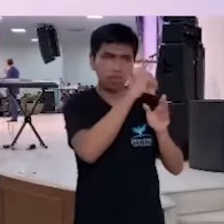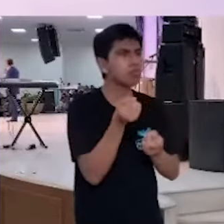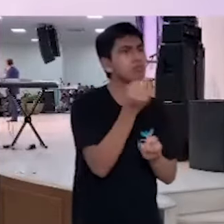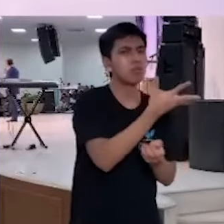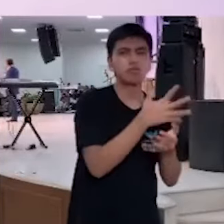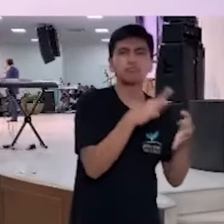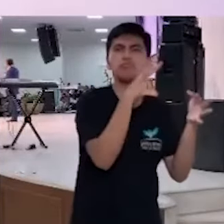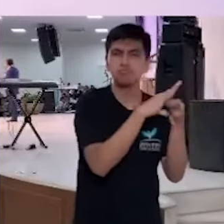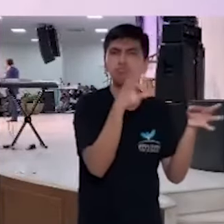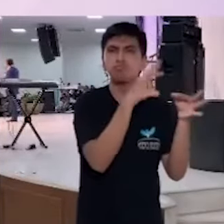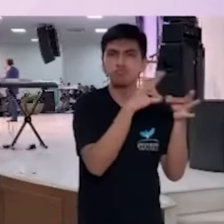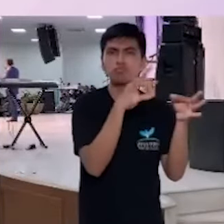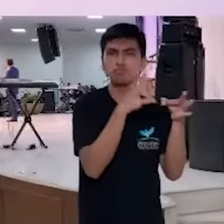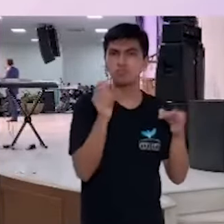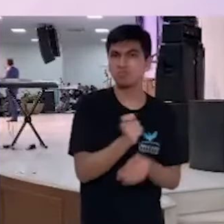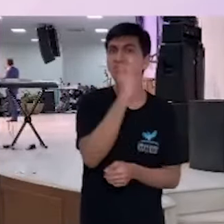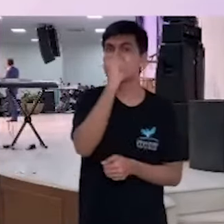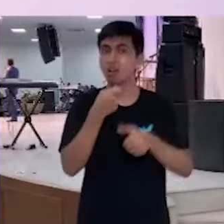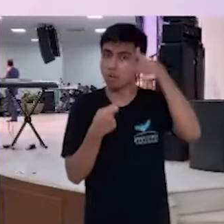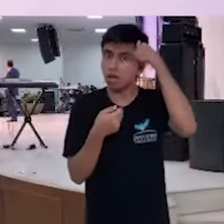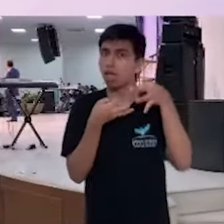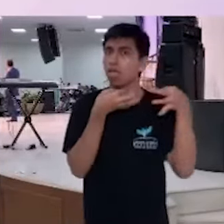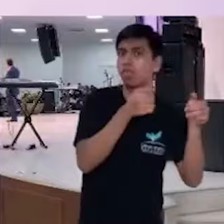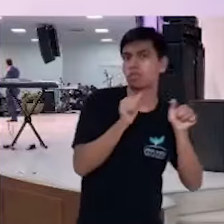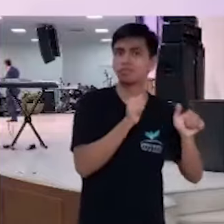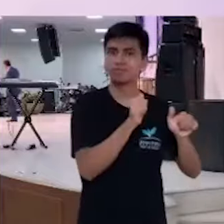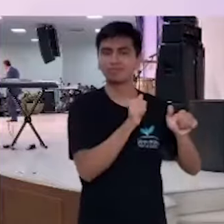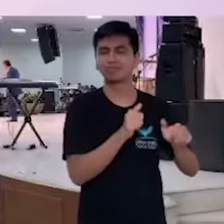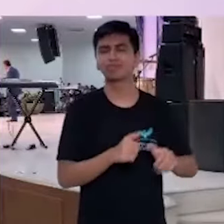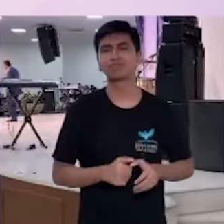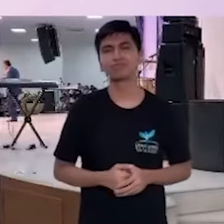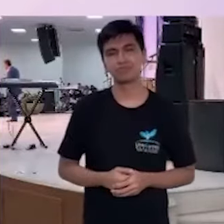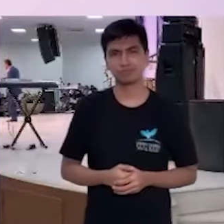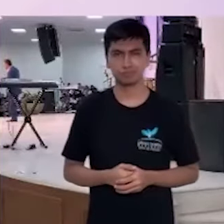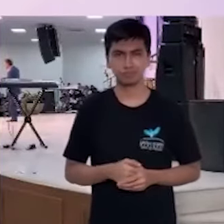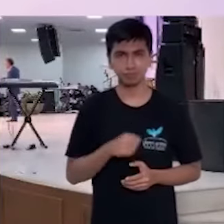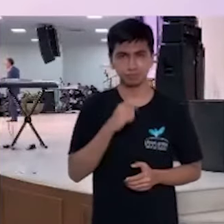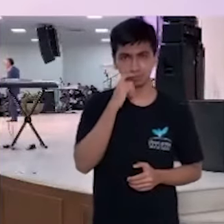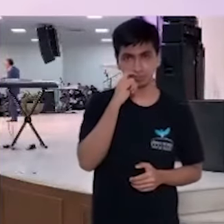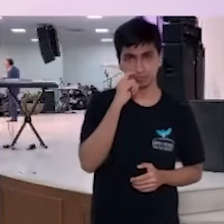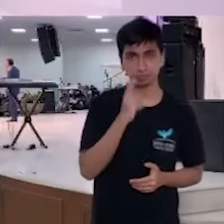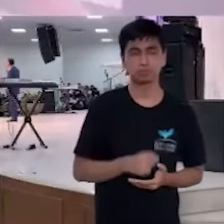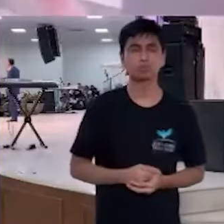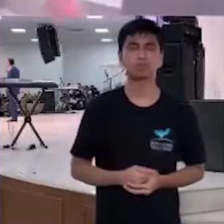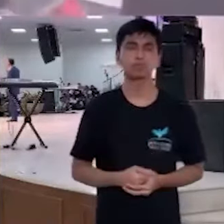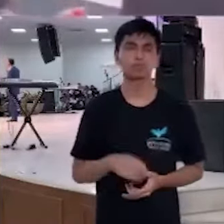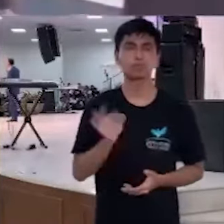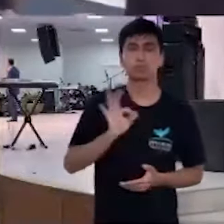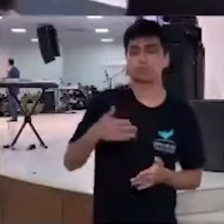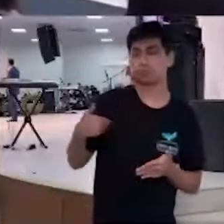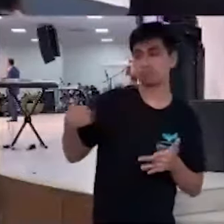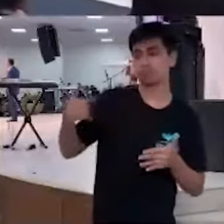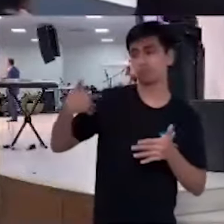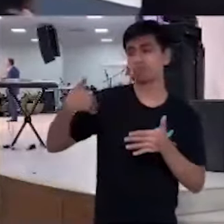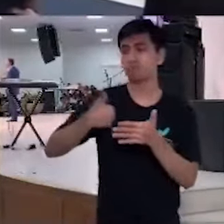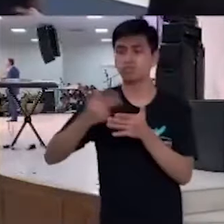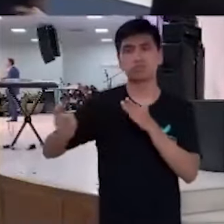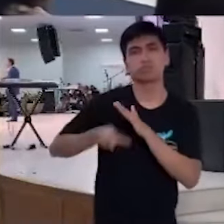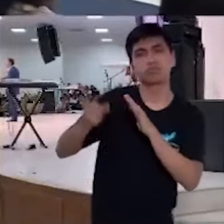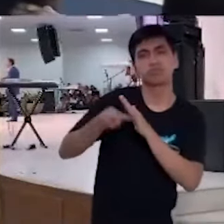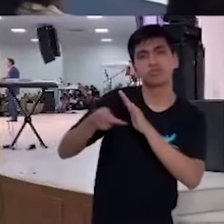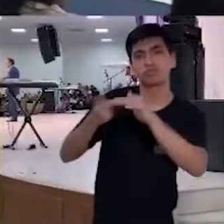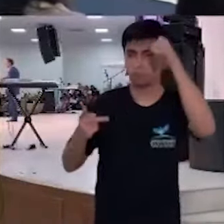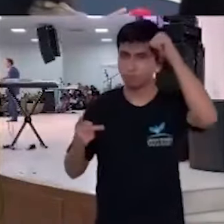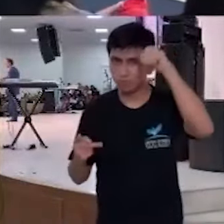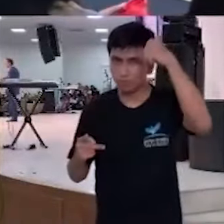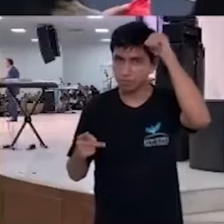de caer en pecados, sino de volver a caer en algún pecado que ya quizá caíste